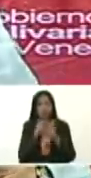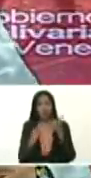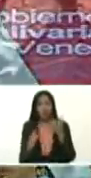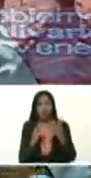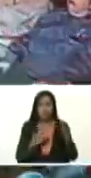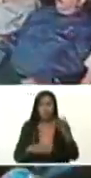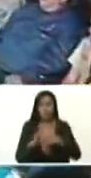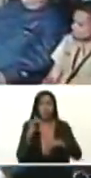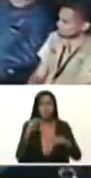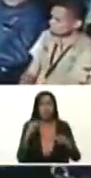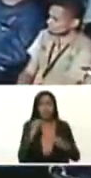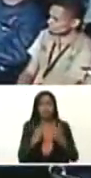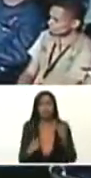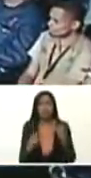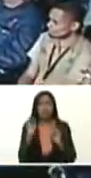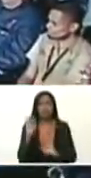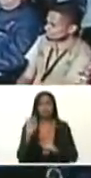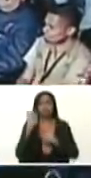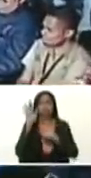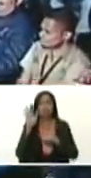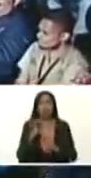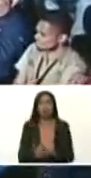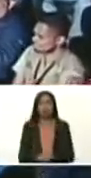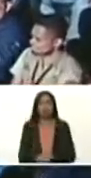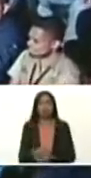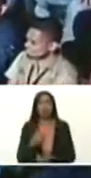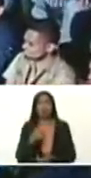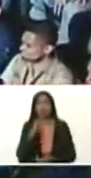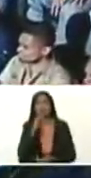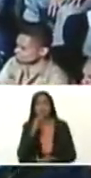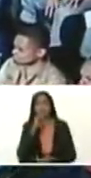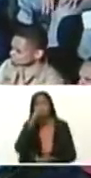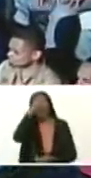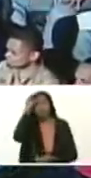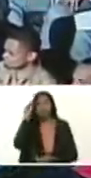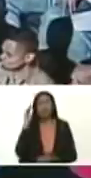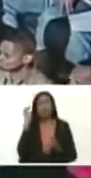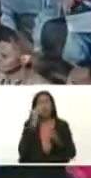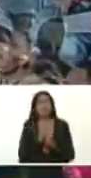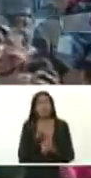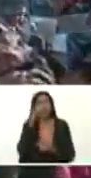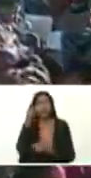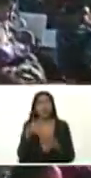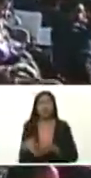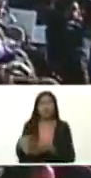Voy para la final de las Grandes Ligas, pues. Así lo anuncio, Donald Trump. Me espera por allá.